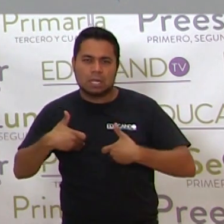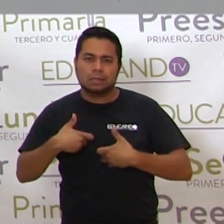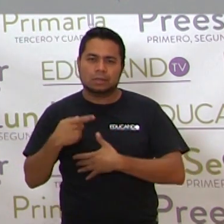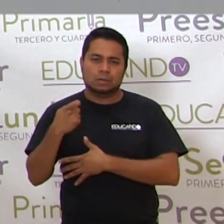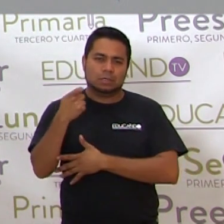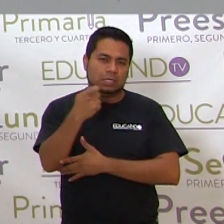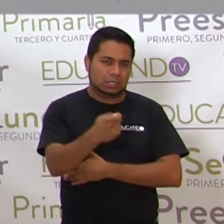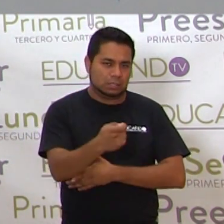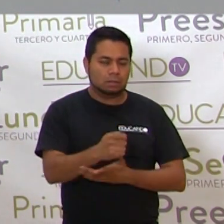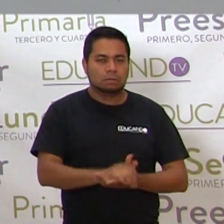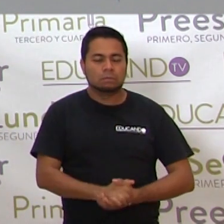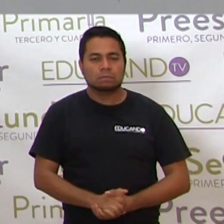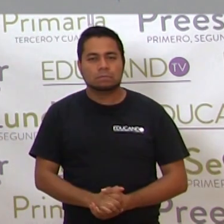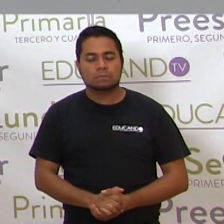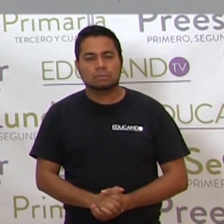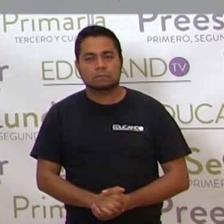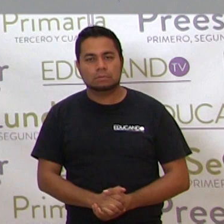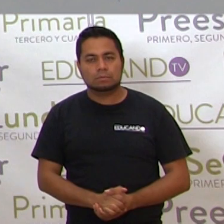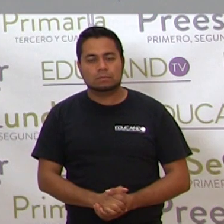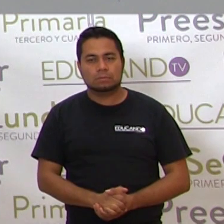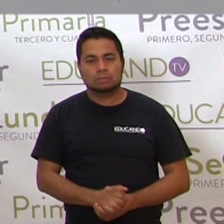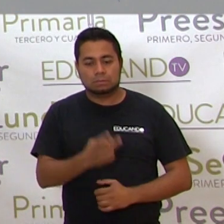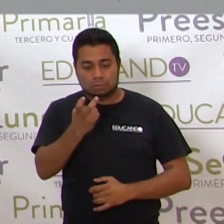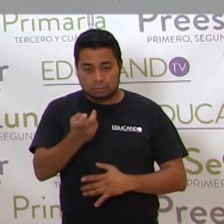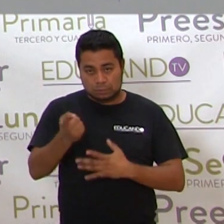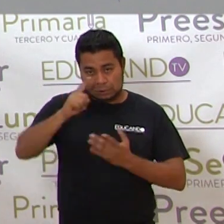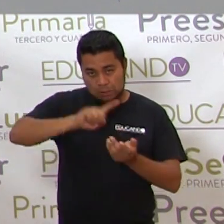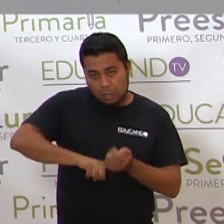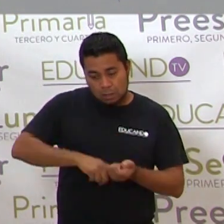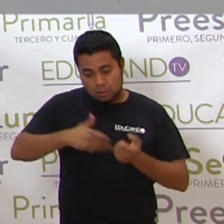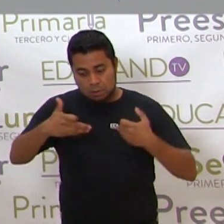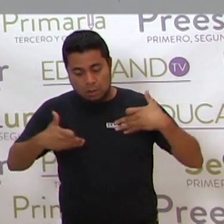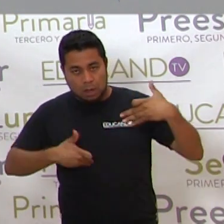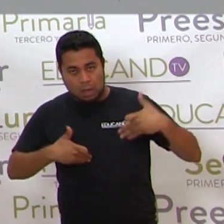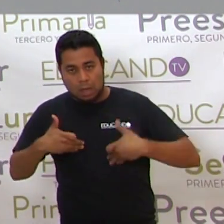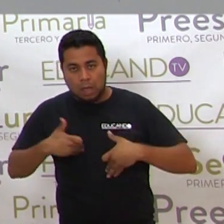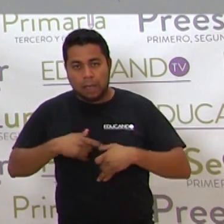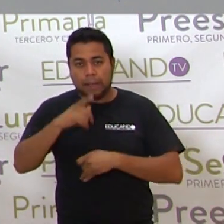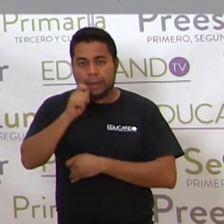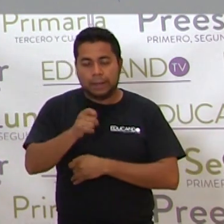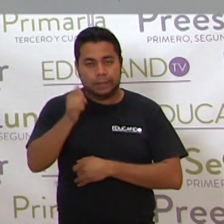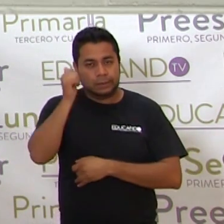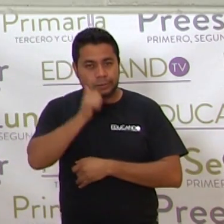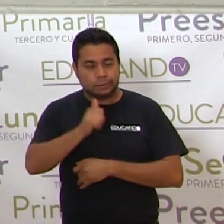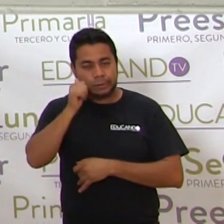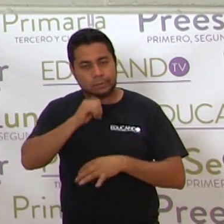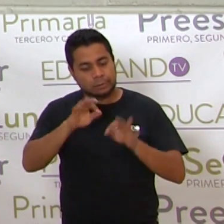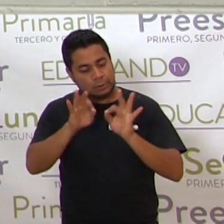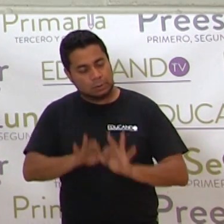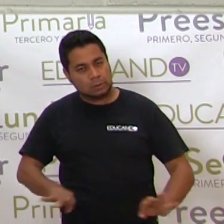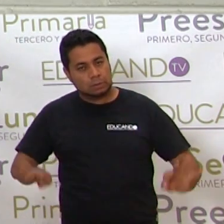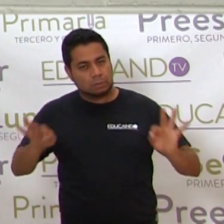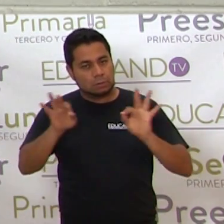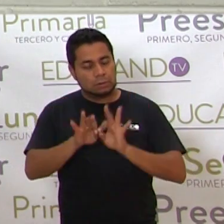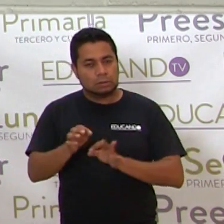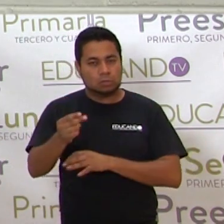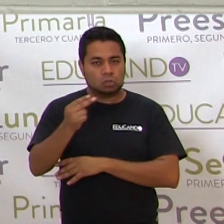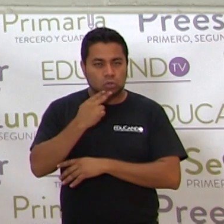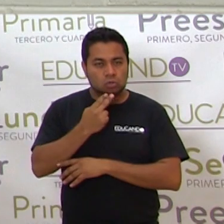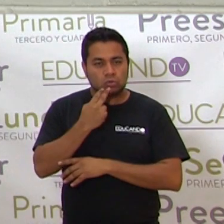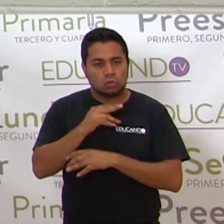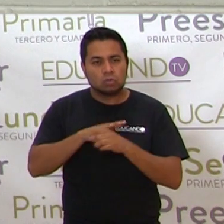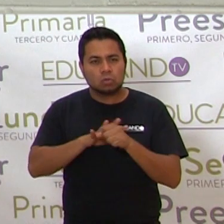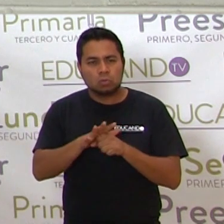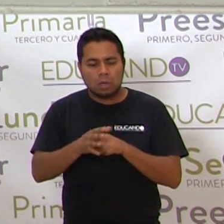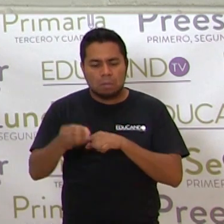Es por ello que dentro de los guiones de teatro siempre va a ser fundamental poder utilizar un poco de